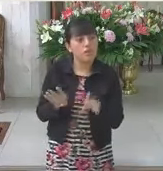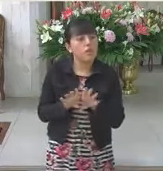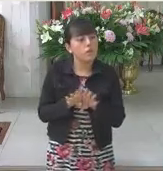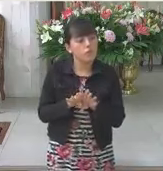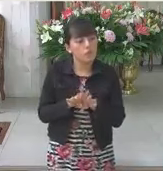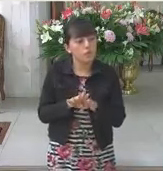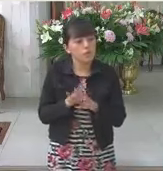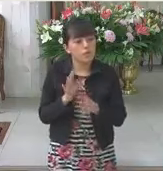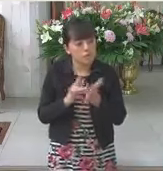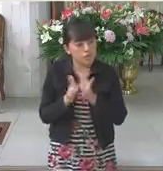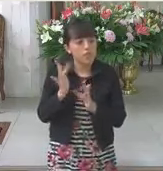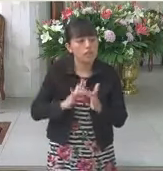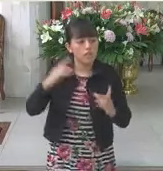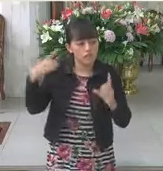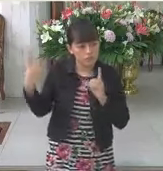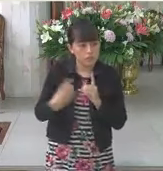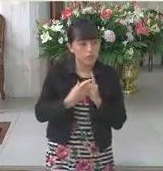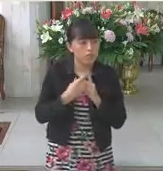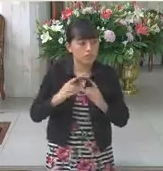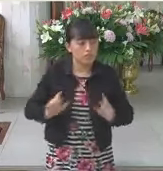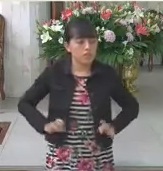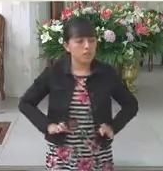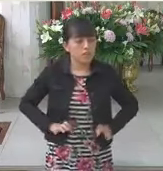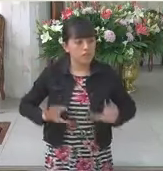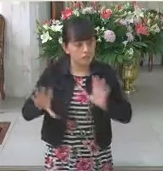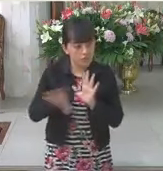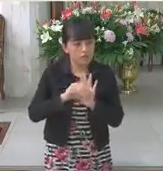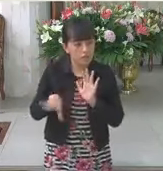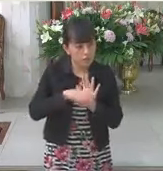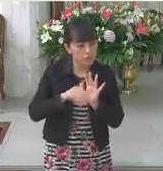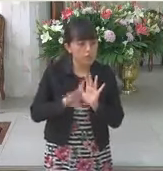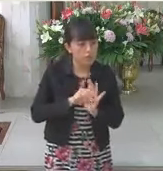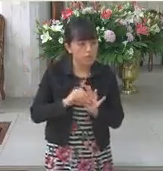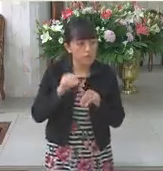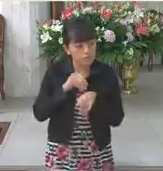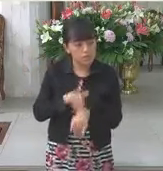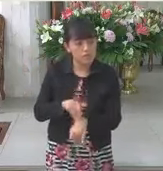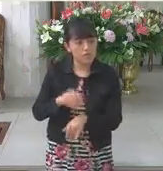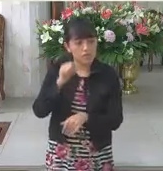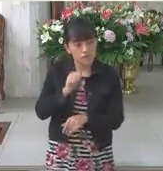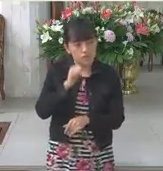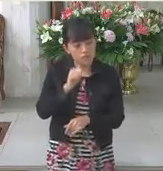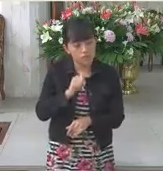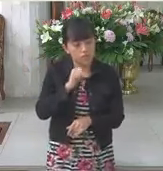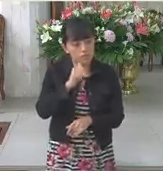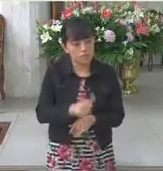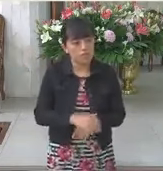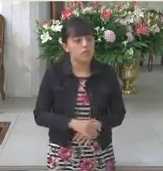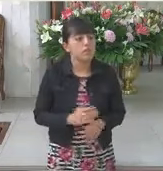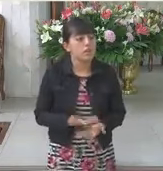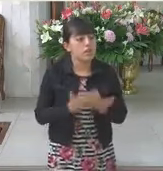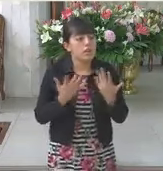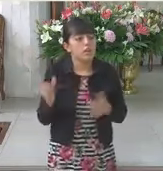a Dios Aleluya los discípulos de Cristo debemos tomar en cuenta los